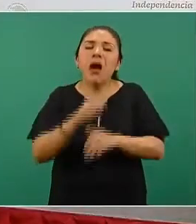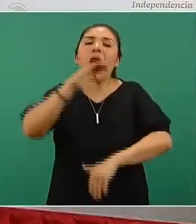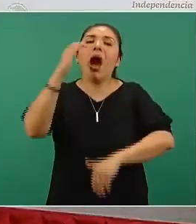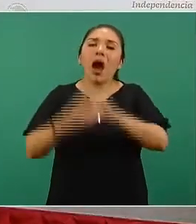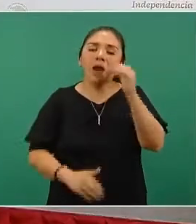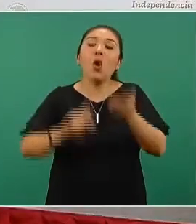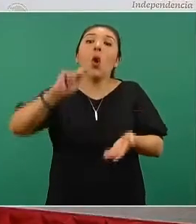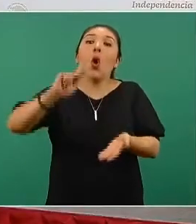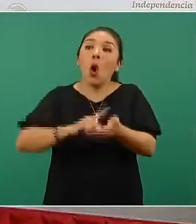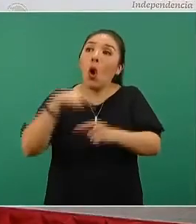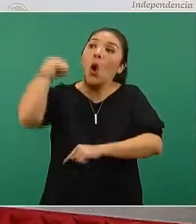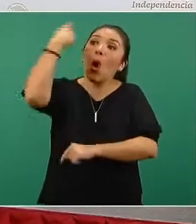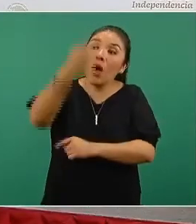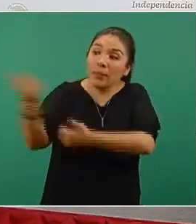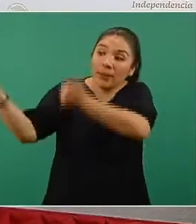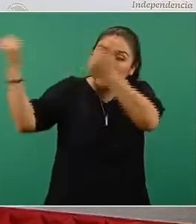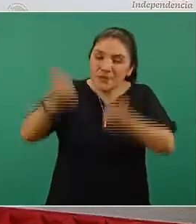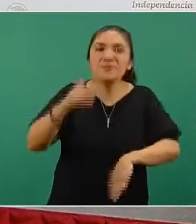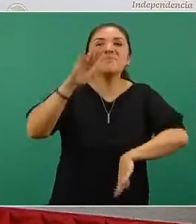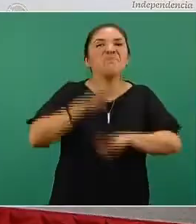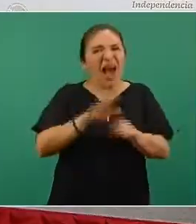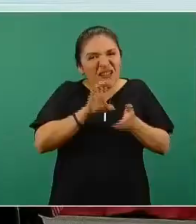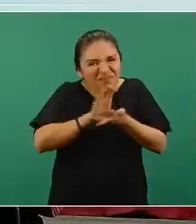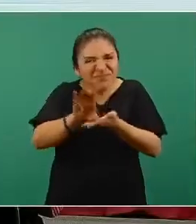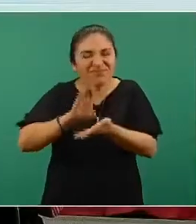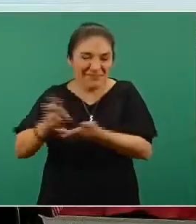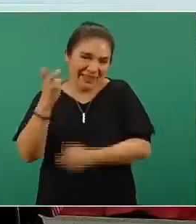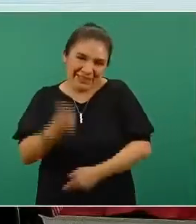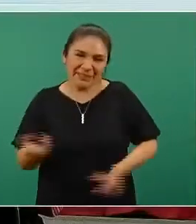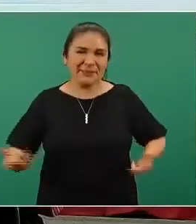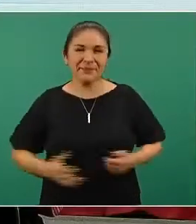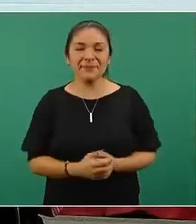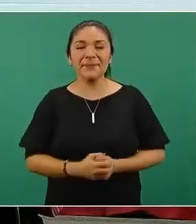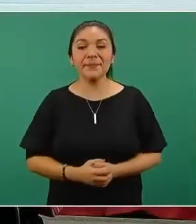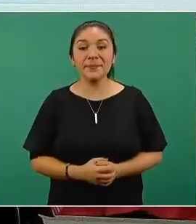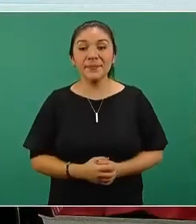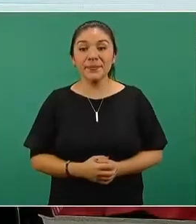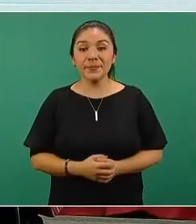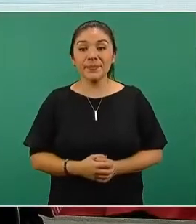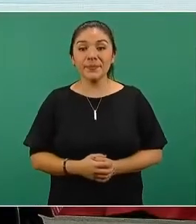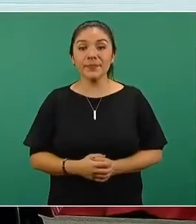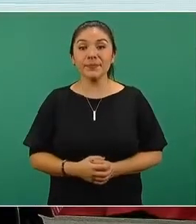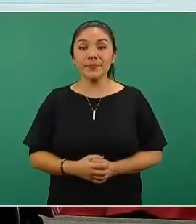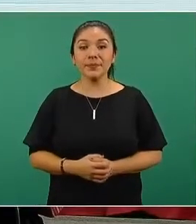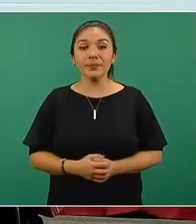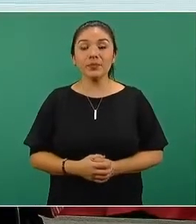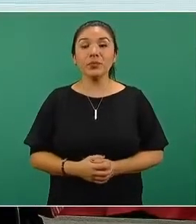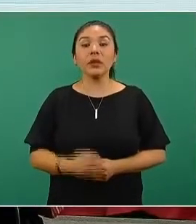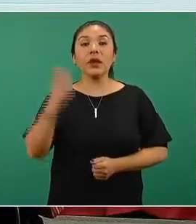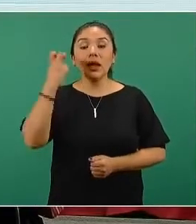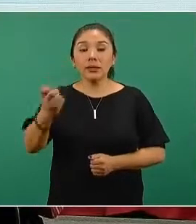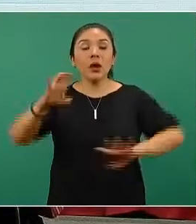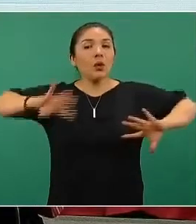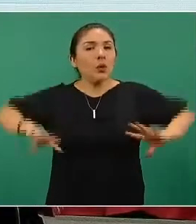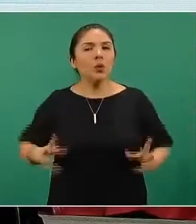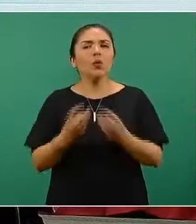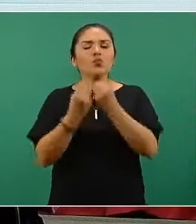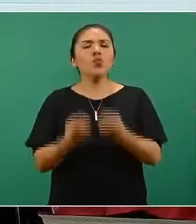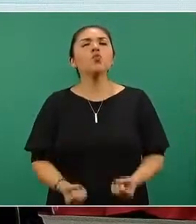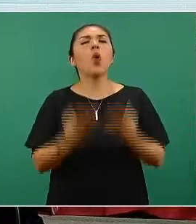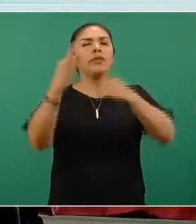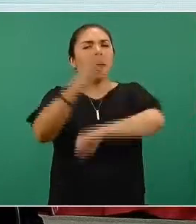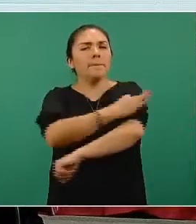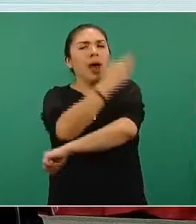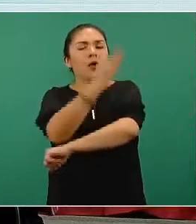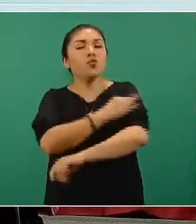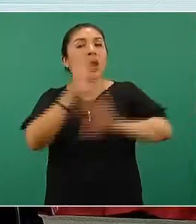hasta que se vuelven a surtir. La siguiente, por favor. En la siguiente lo que vemos es las dosis acumuladas, cuántas dosis se han